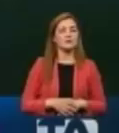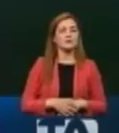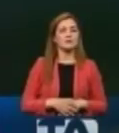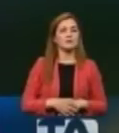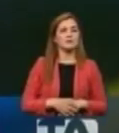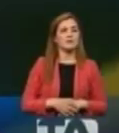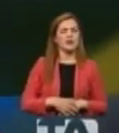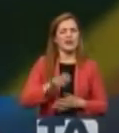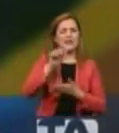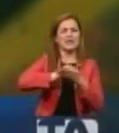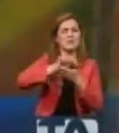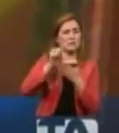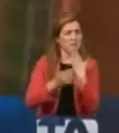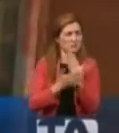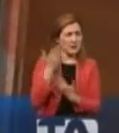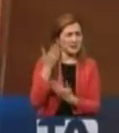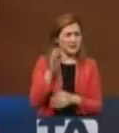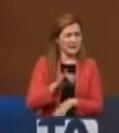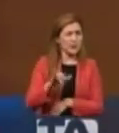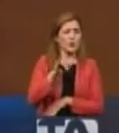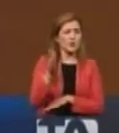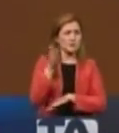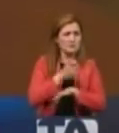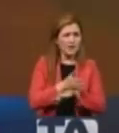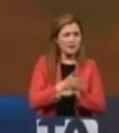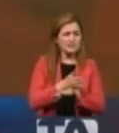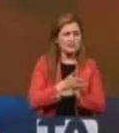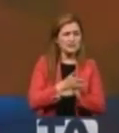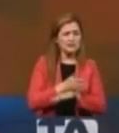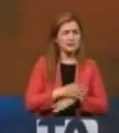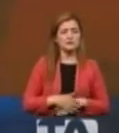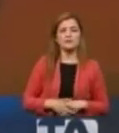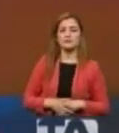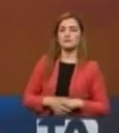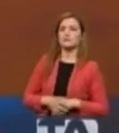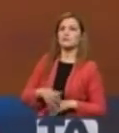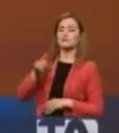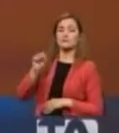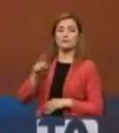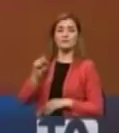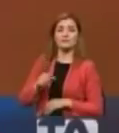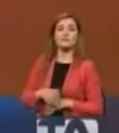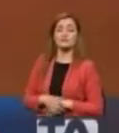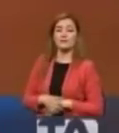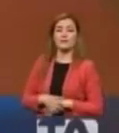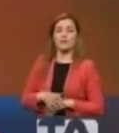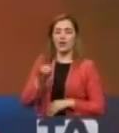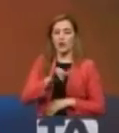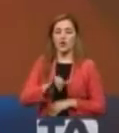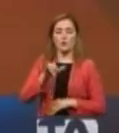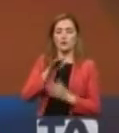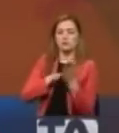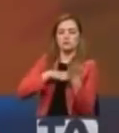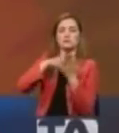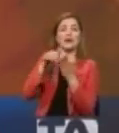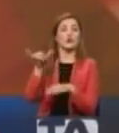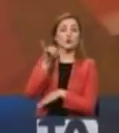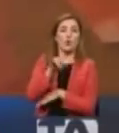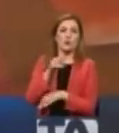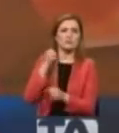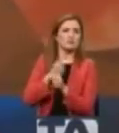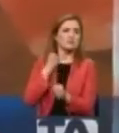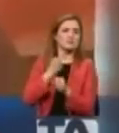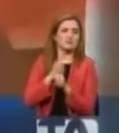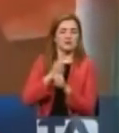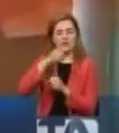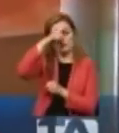Mauricio, limpiar esto? ¿Quedarán igual como los trajeron? Sí, bueno, sí van a quedar igual, definitivamente. Es un trabajo que hay que